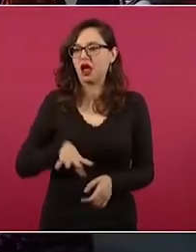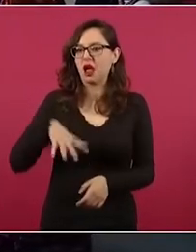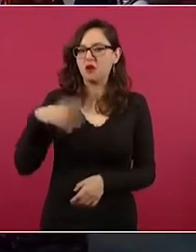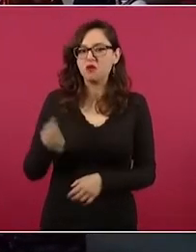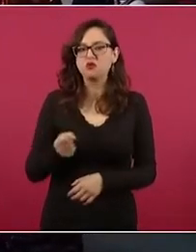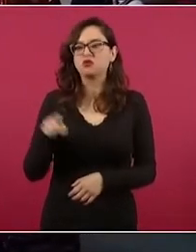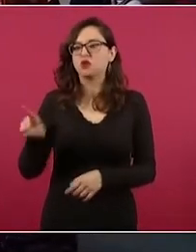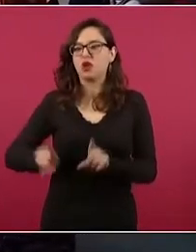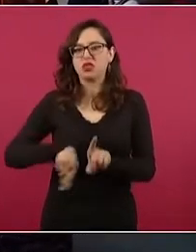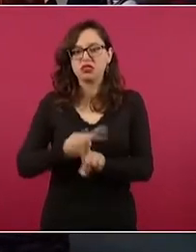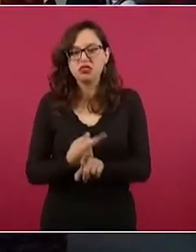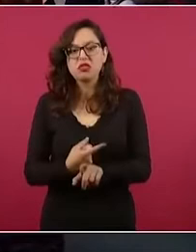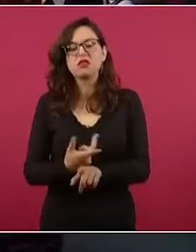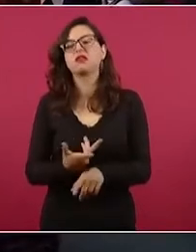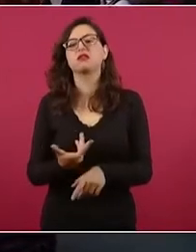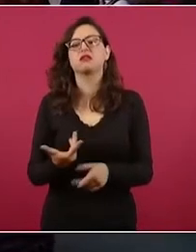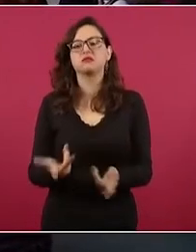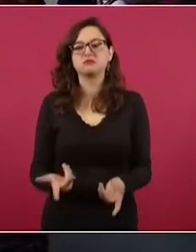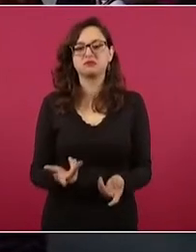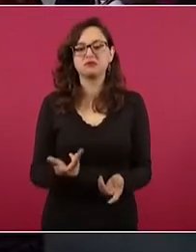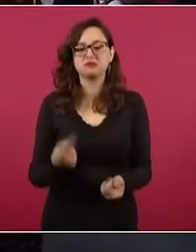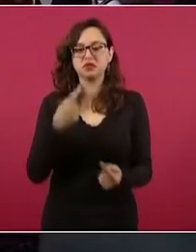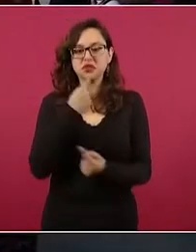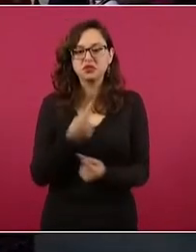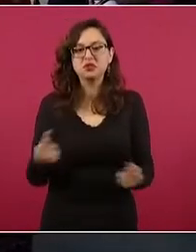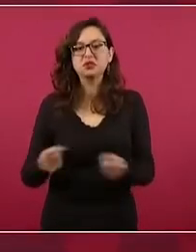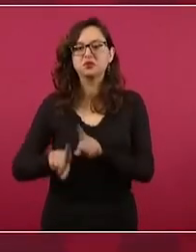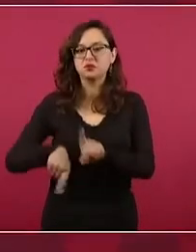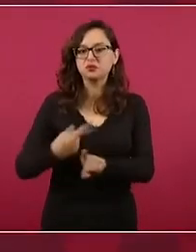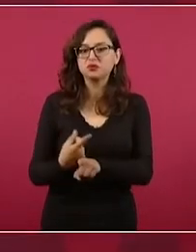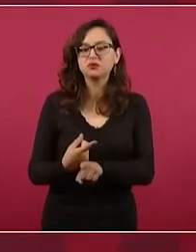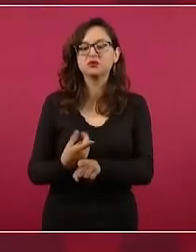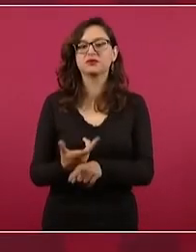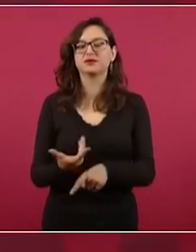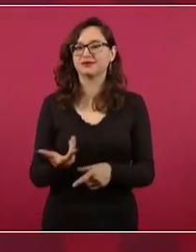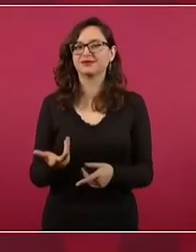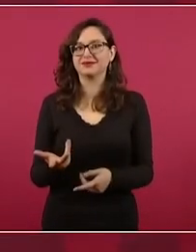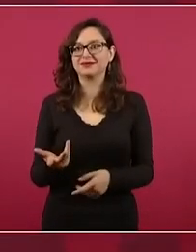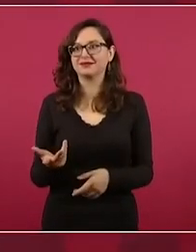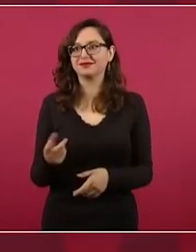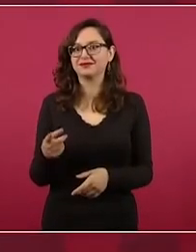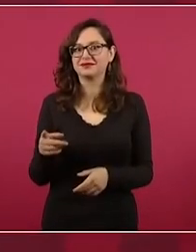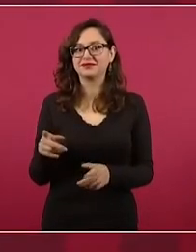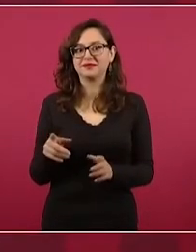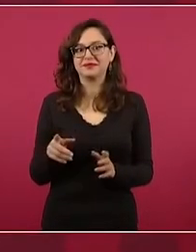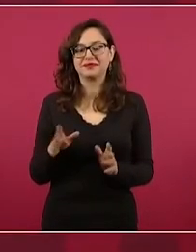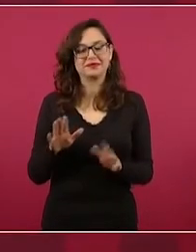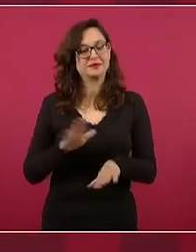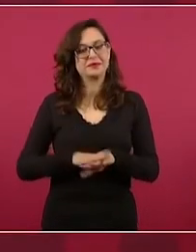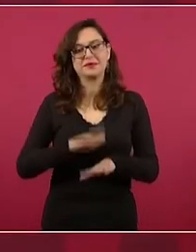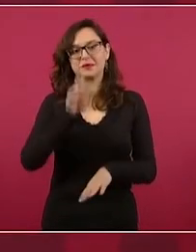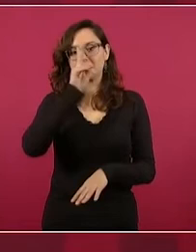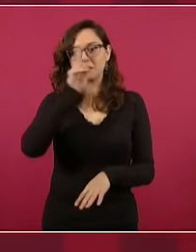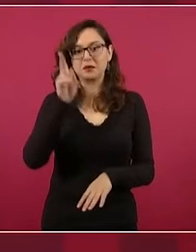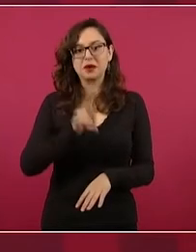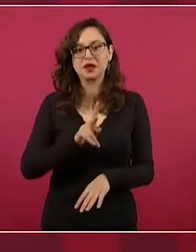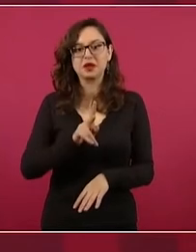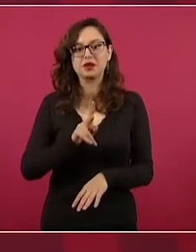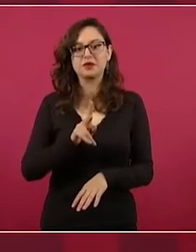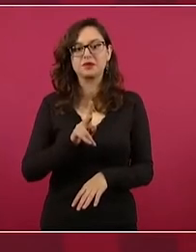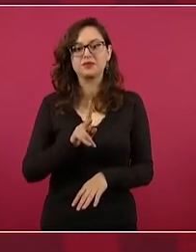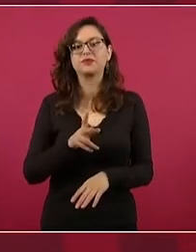abusadores sexuales, como pederastas, e incluso ya escalando hasta decir que van a